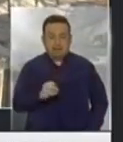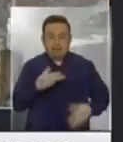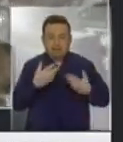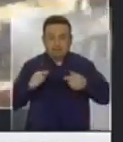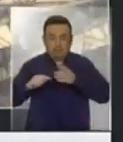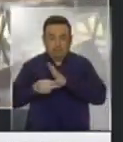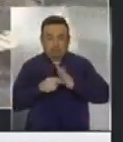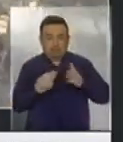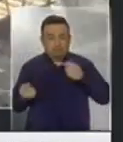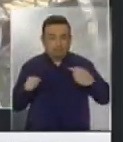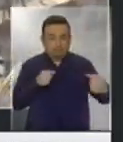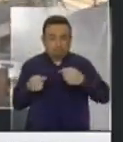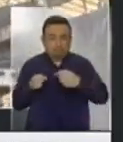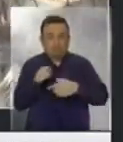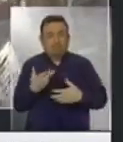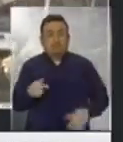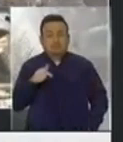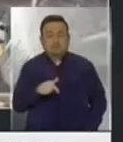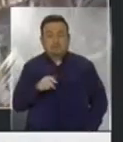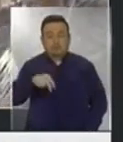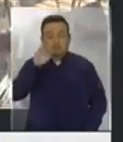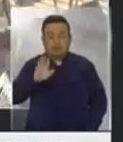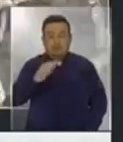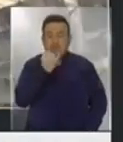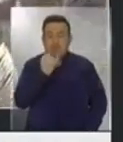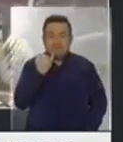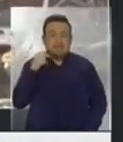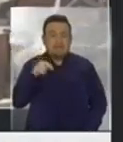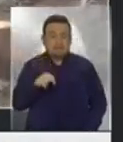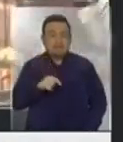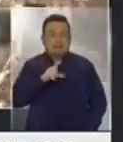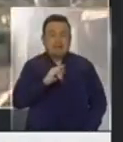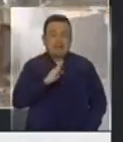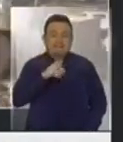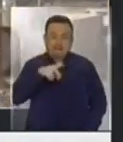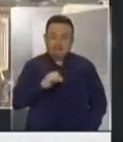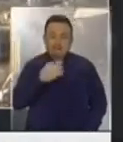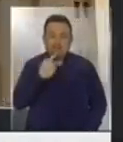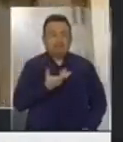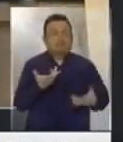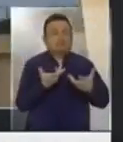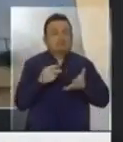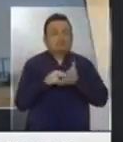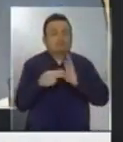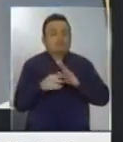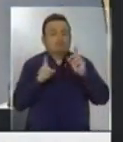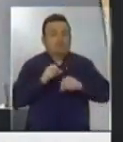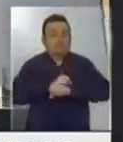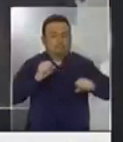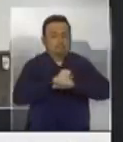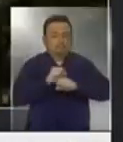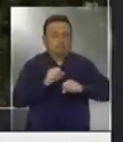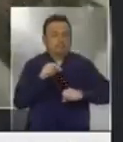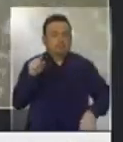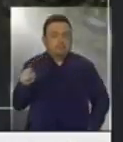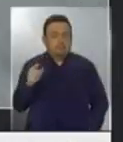conflictos de fuego cruzado que se ha producido en el norte de Israel, es precisamente, según los israelíes, porque se produjeron algunas detonaciones